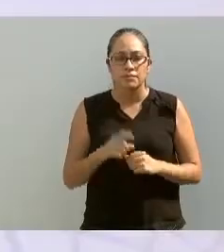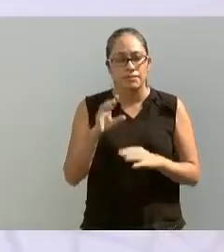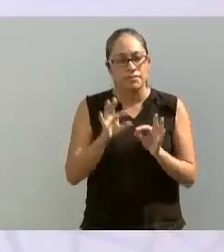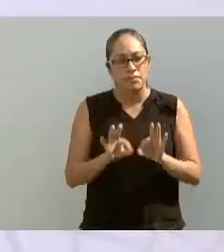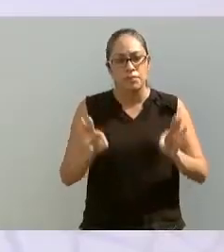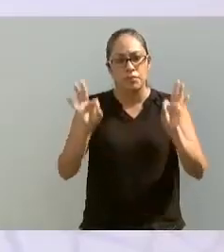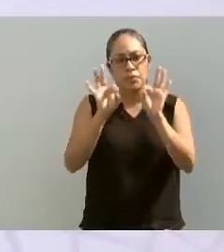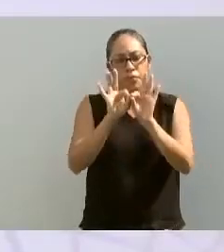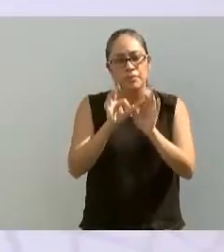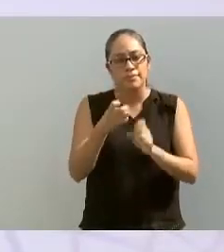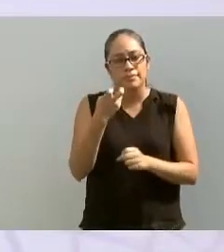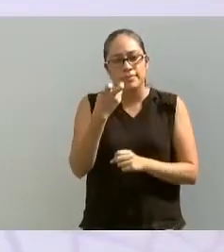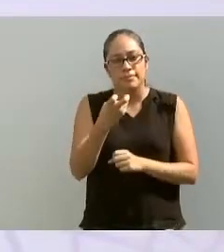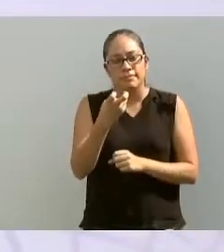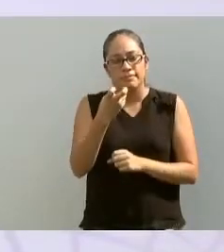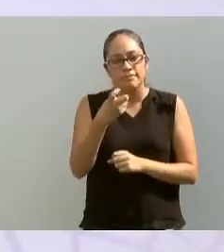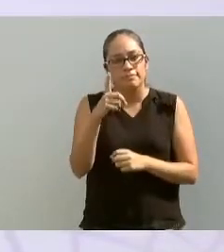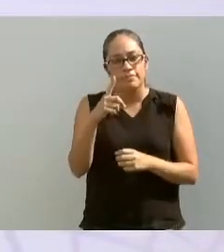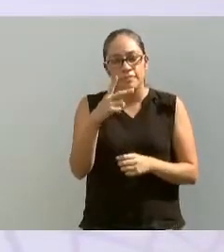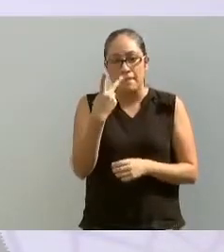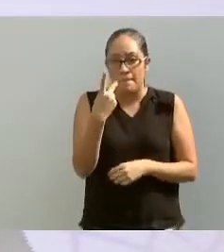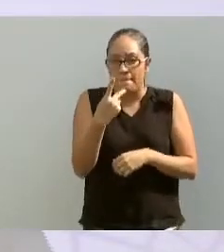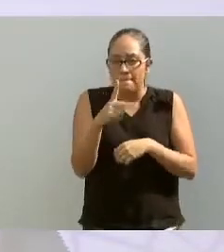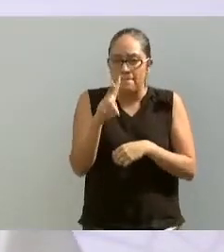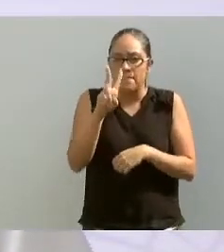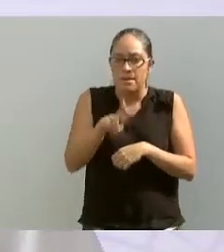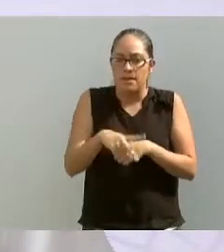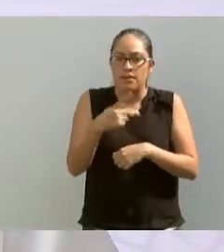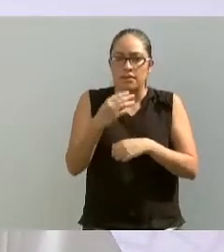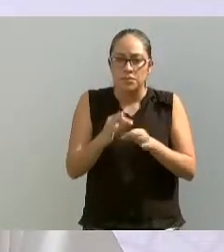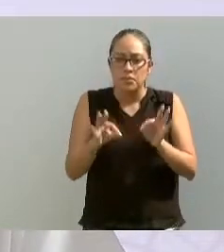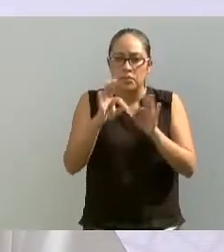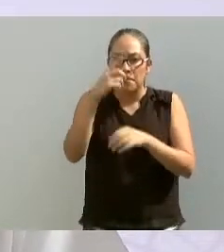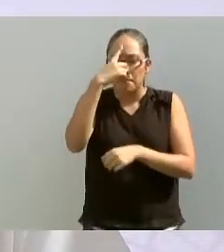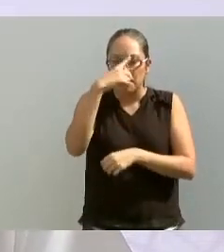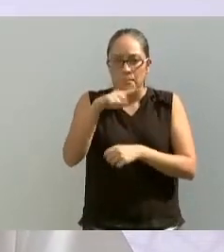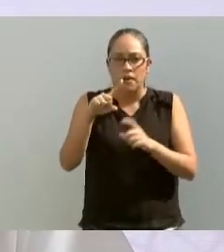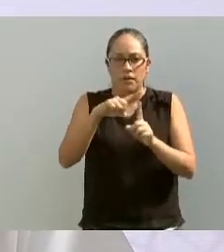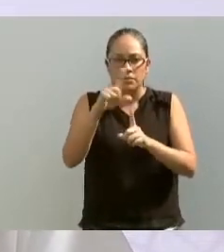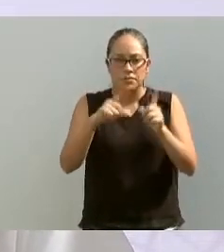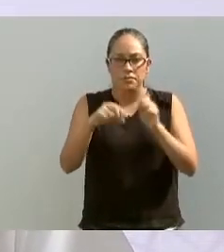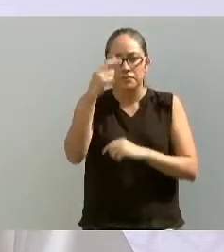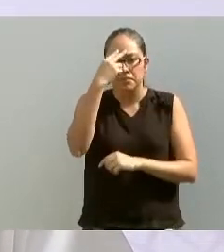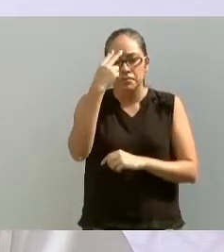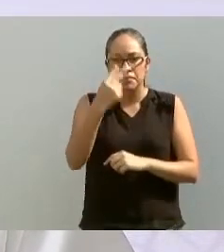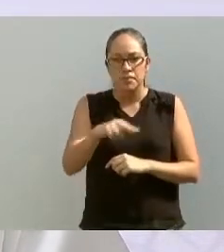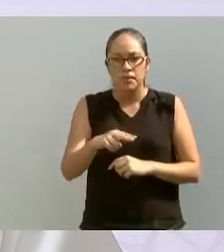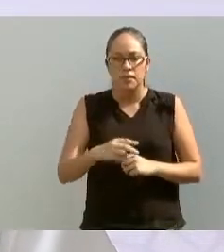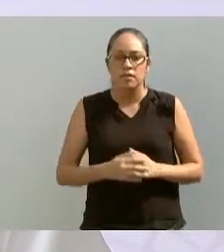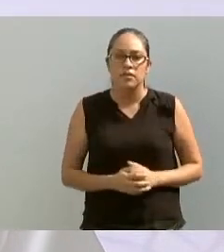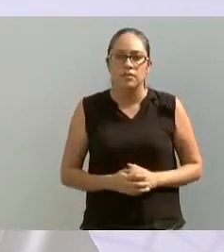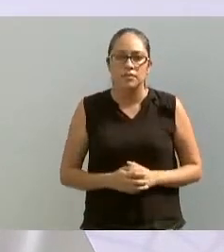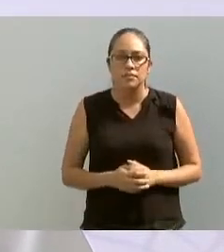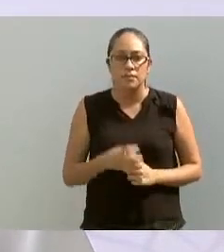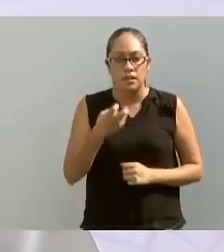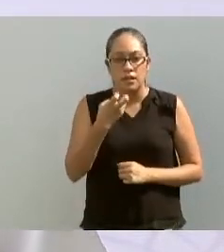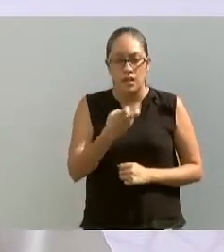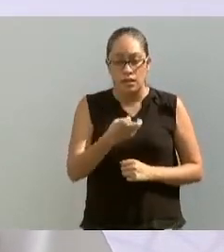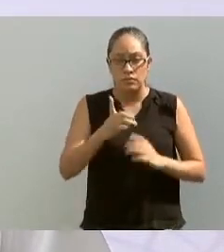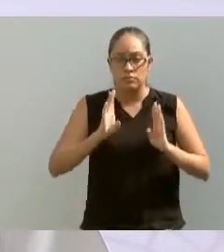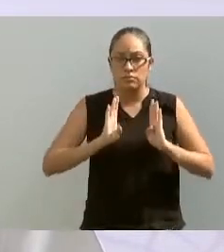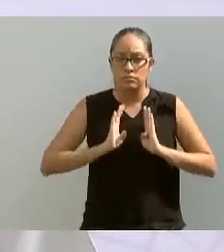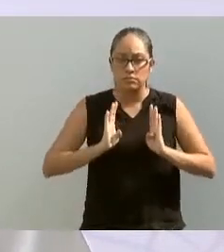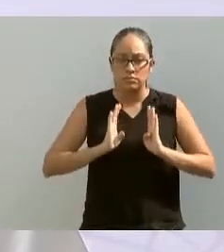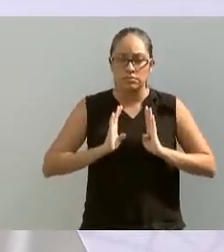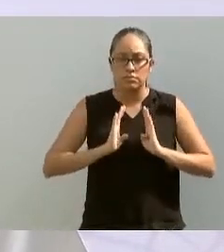fundamental, es un pilar del Estado mexicano. Los soldados de México, el ejército